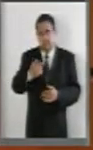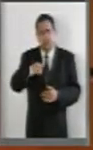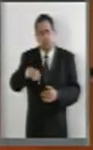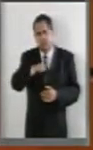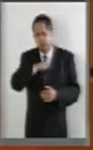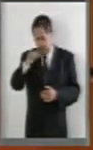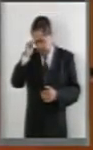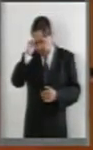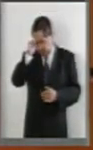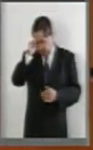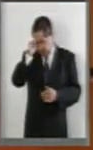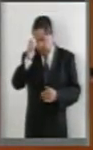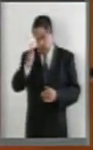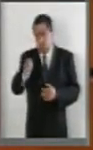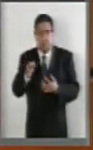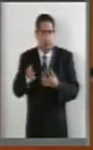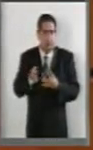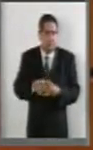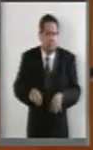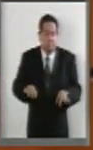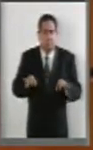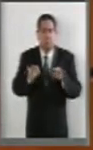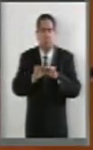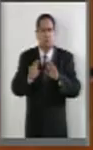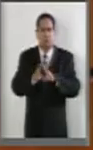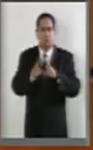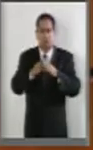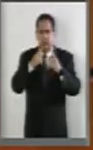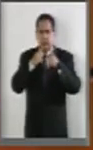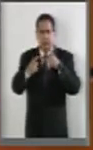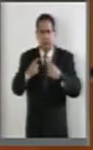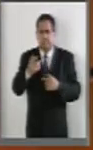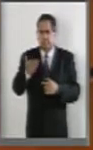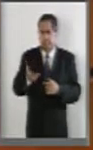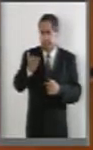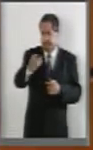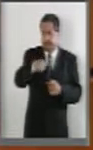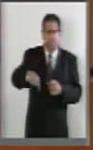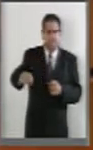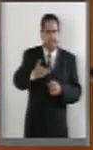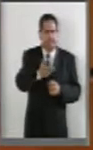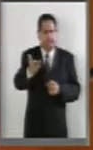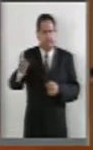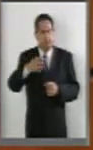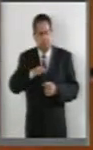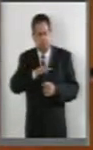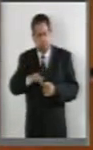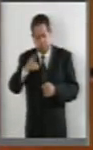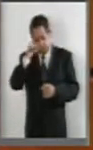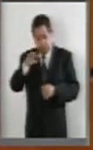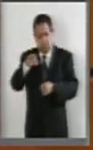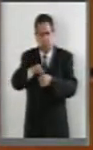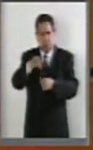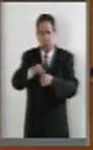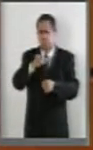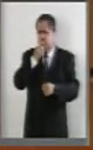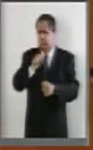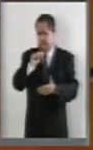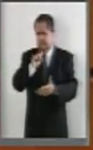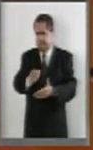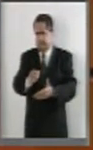pues que es importante solicitar a ustedes que podamos dar un voto a